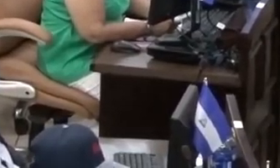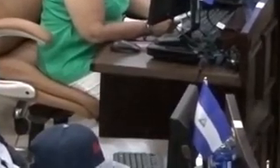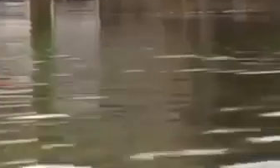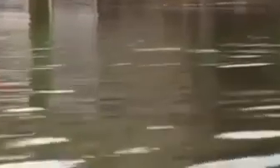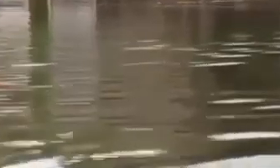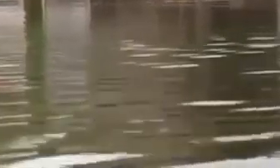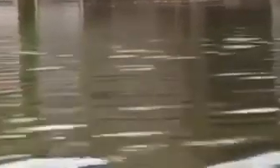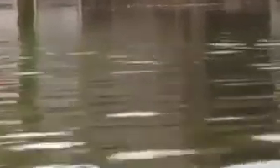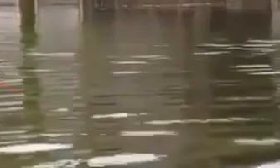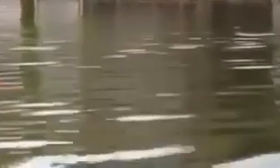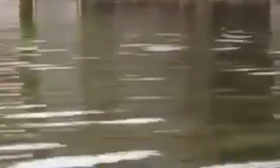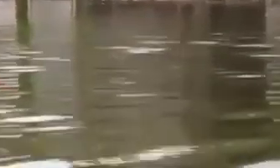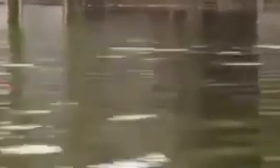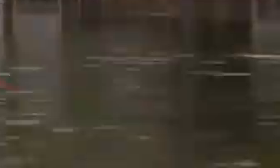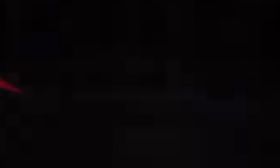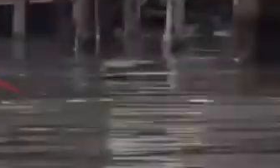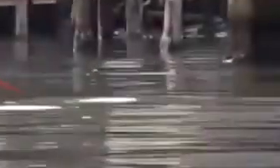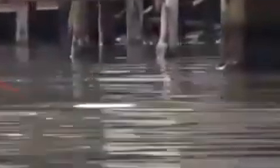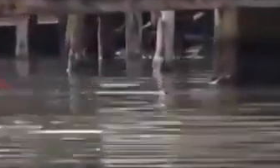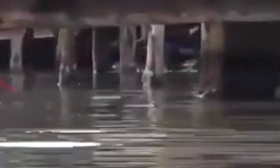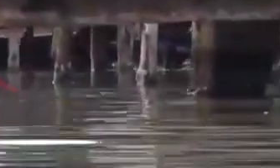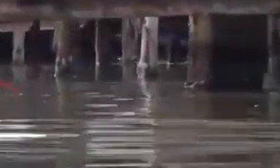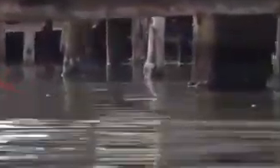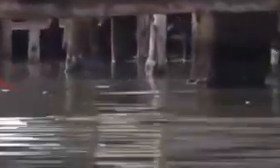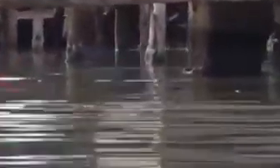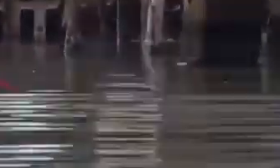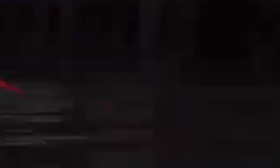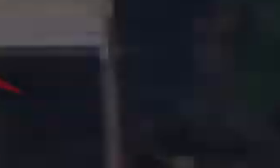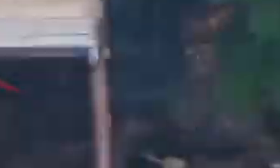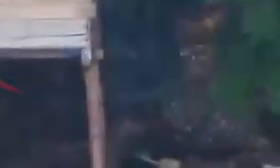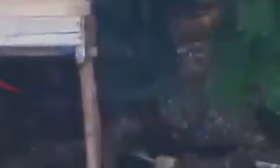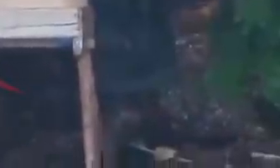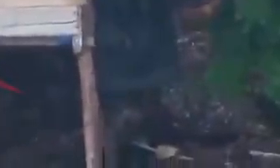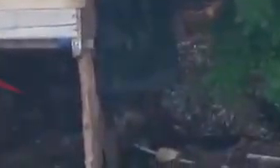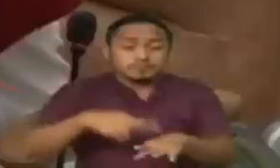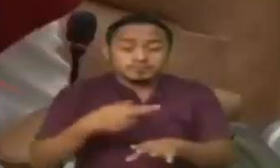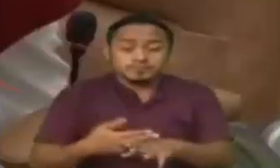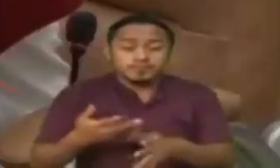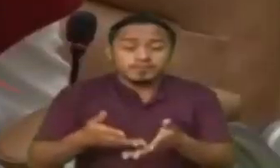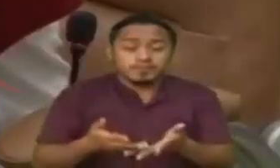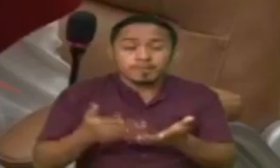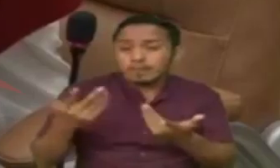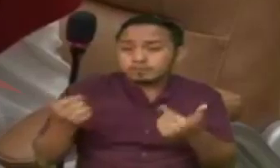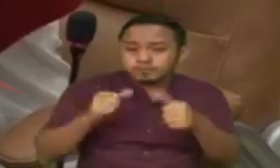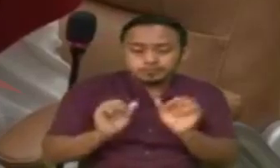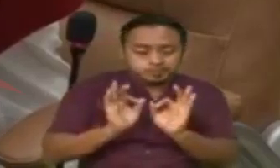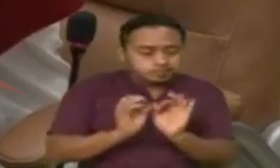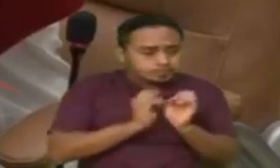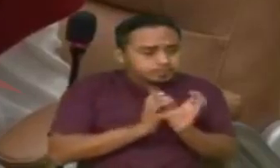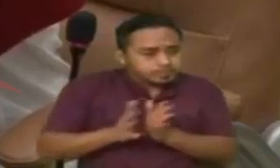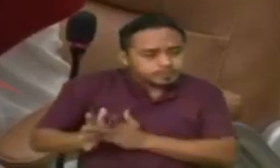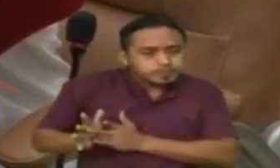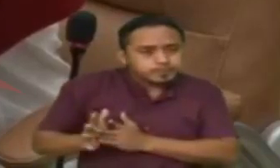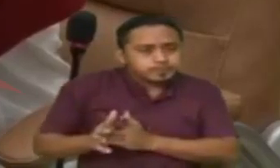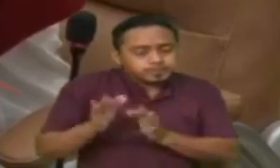los pueblos originarios y afrodescendientes. Constituirse en un convenio normativo que sirva para ordenar el